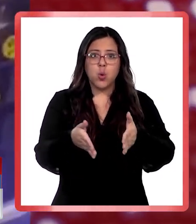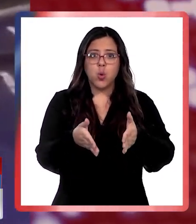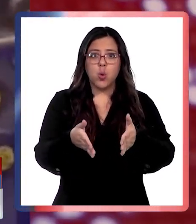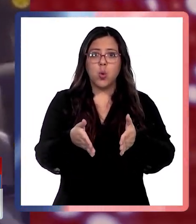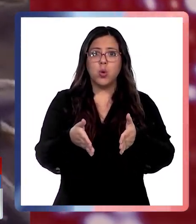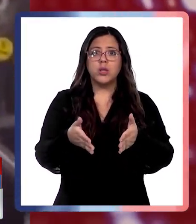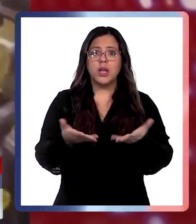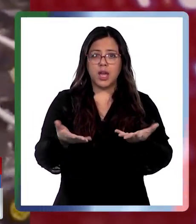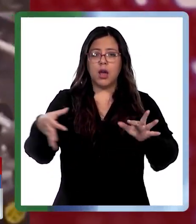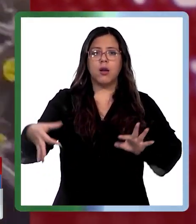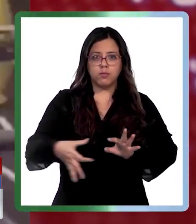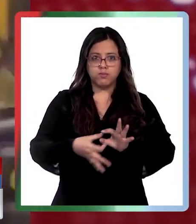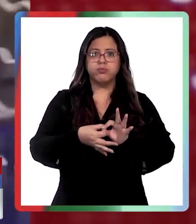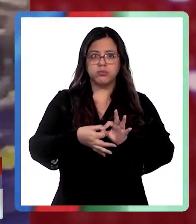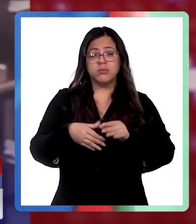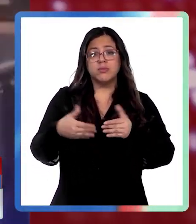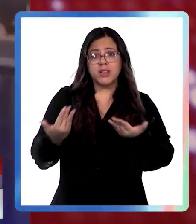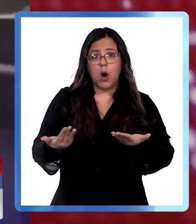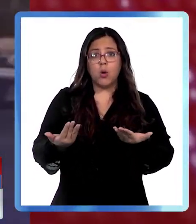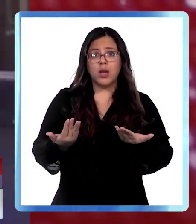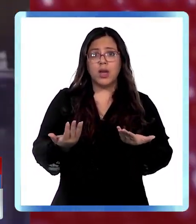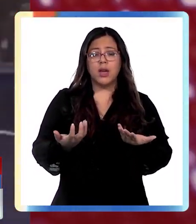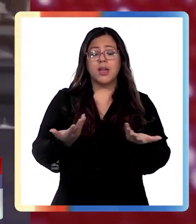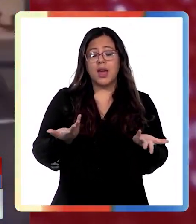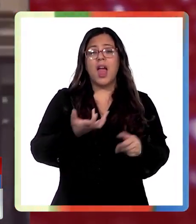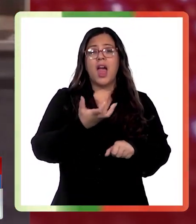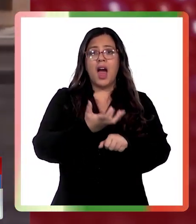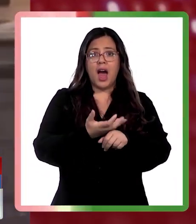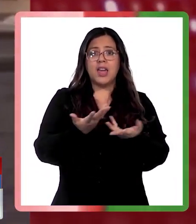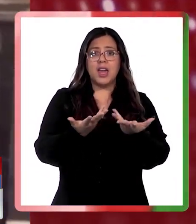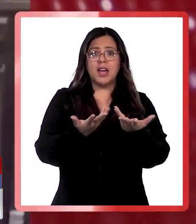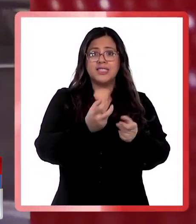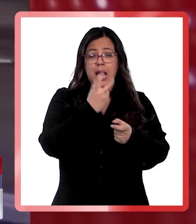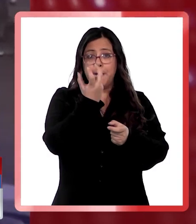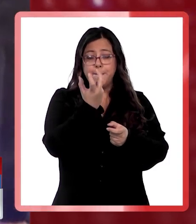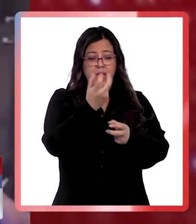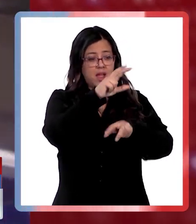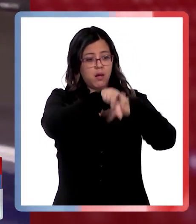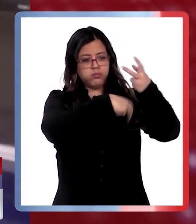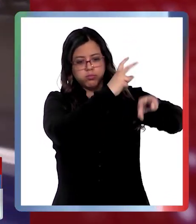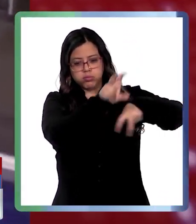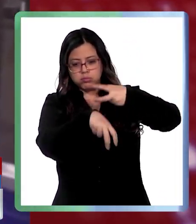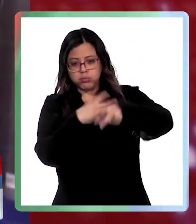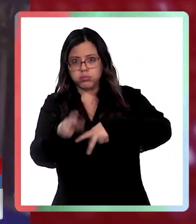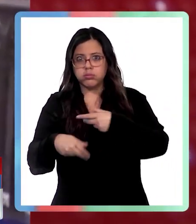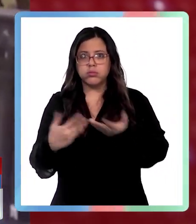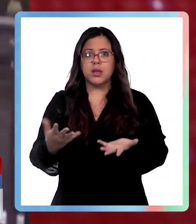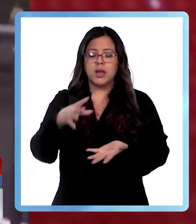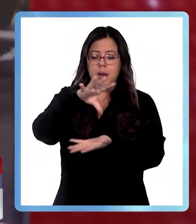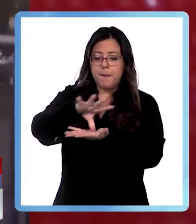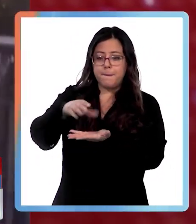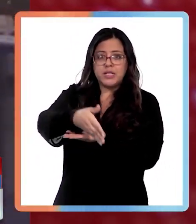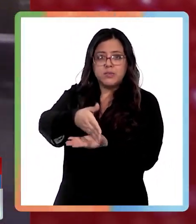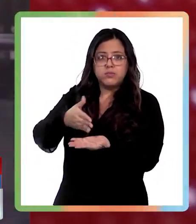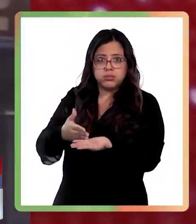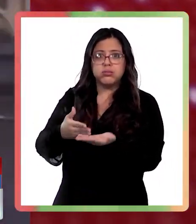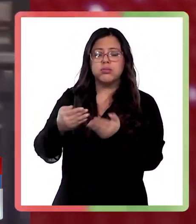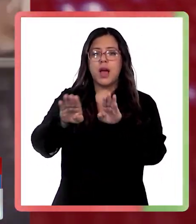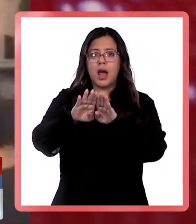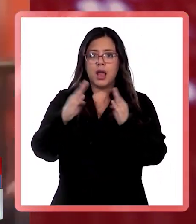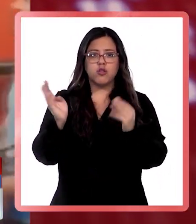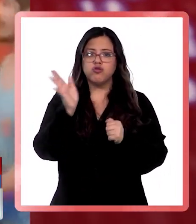rutas se encuentran con plena conectividad, pese a que pudiese existir material en la calzada. Los complejos fronterizos se